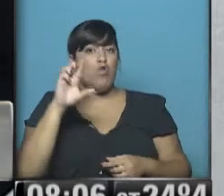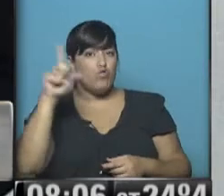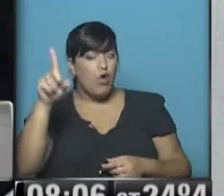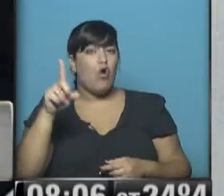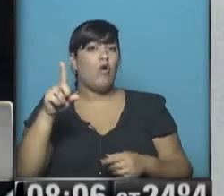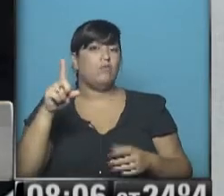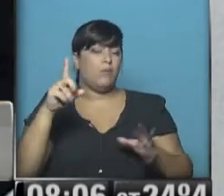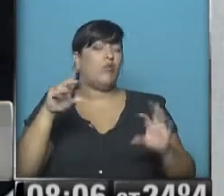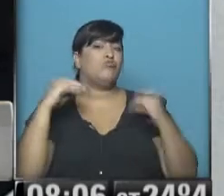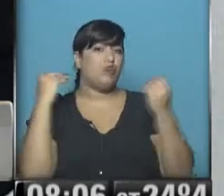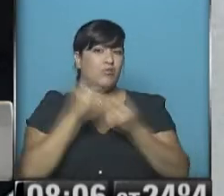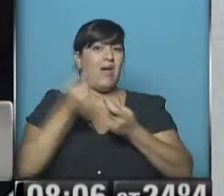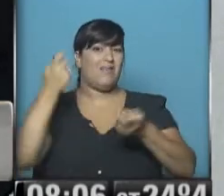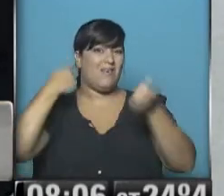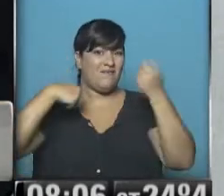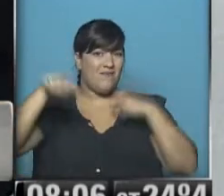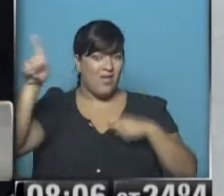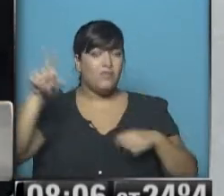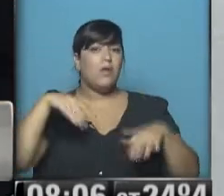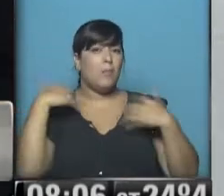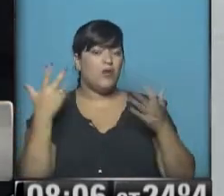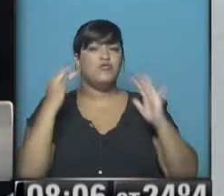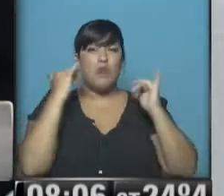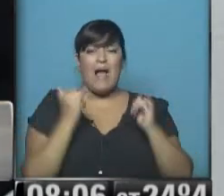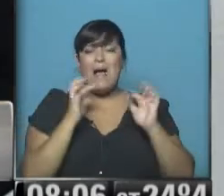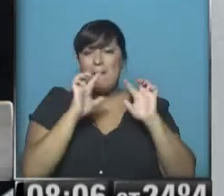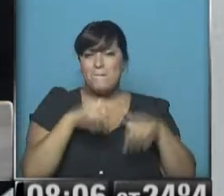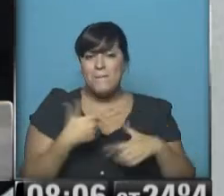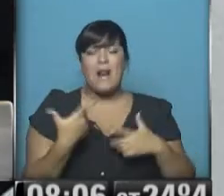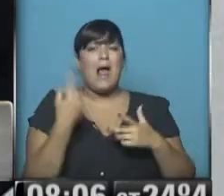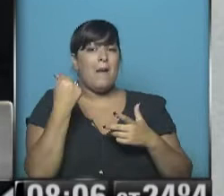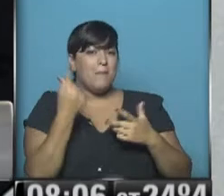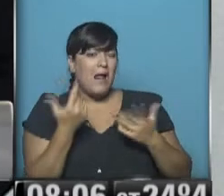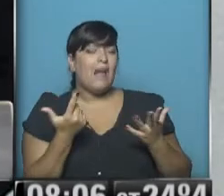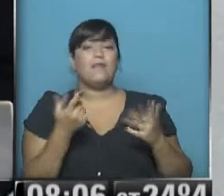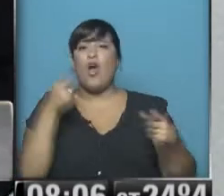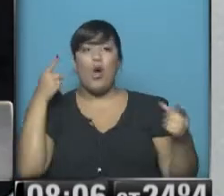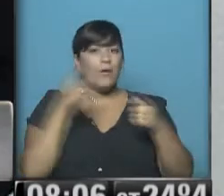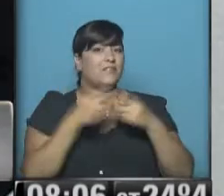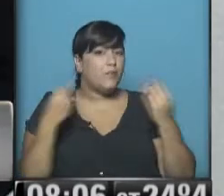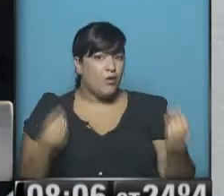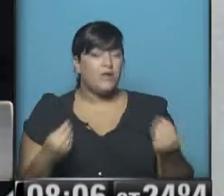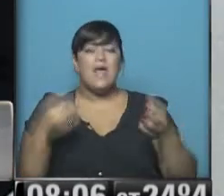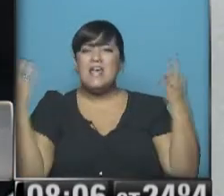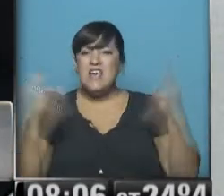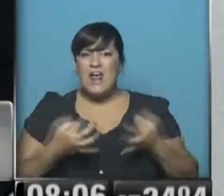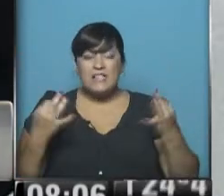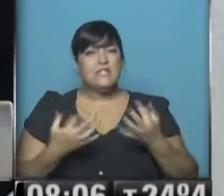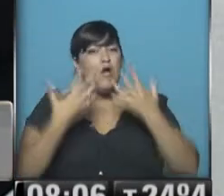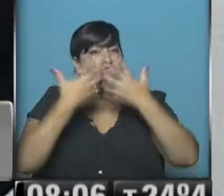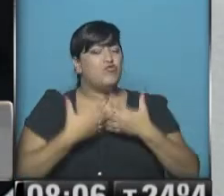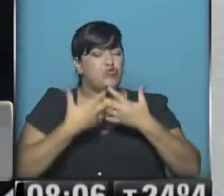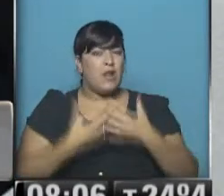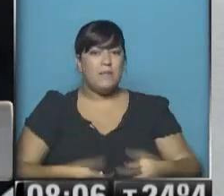total de importación de manera que existe un proceso de planificación de asignación de recursos con el objeto de garantizar el funcionamiento adecuado